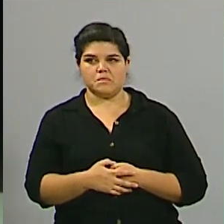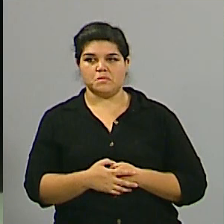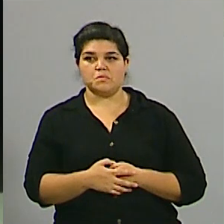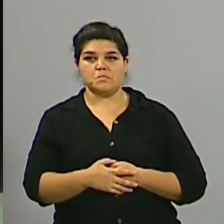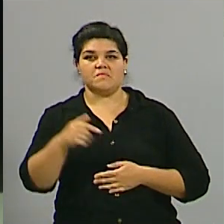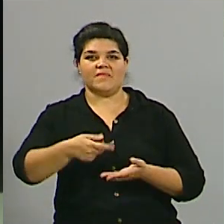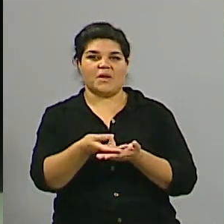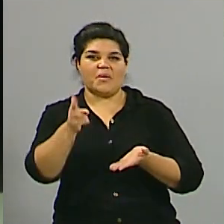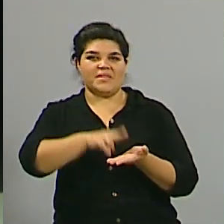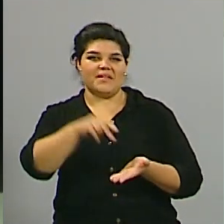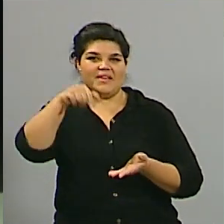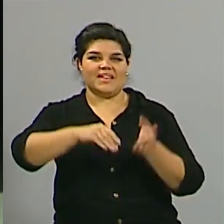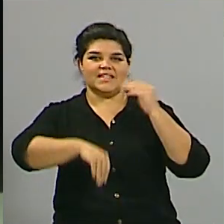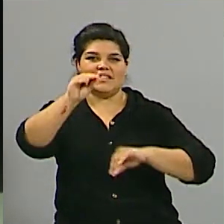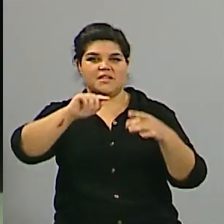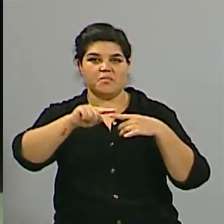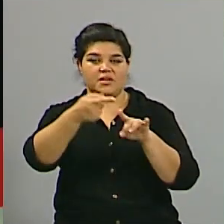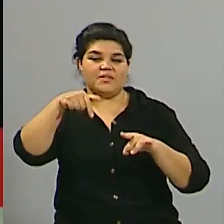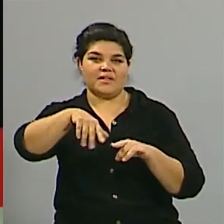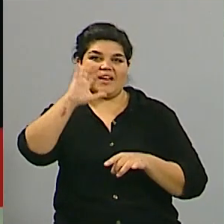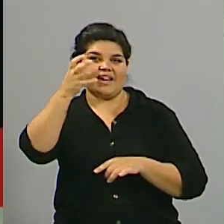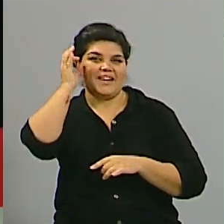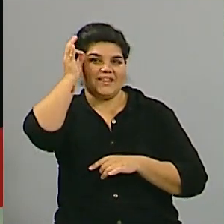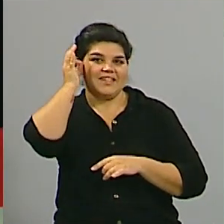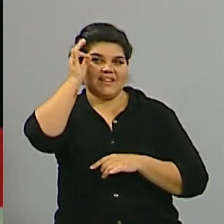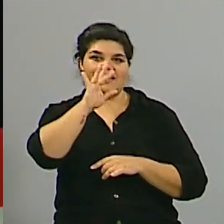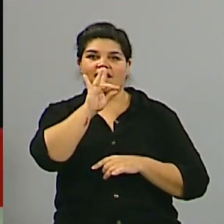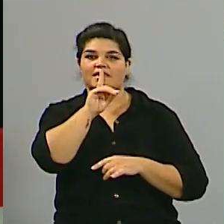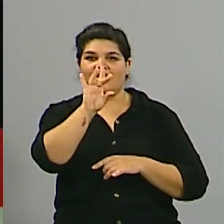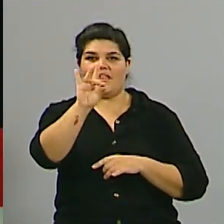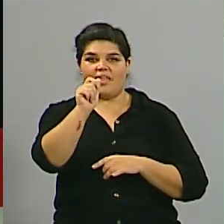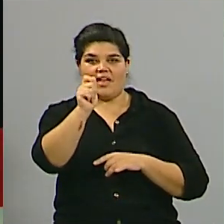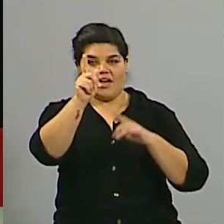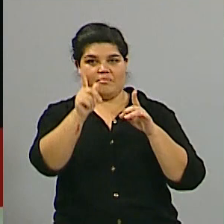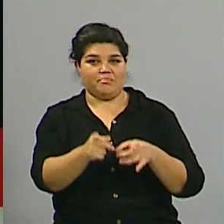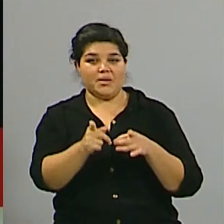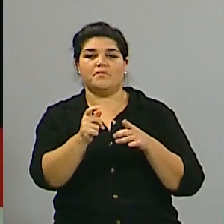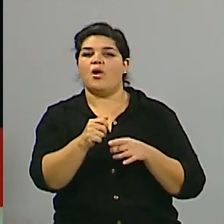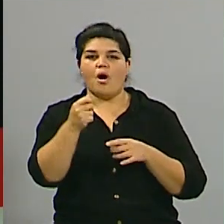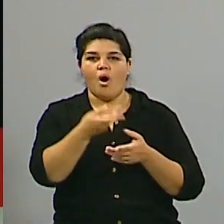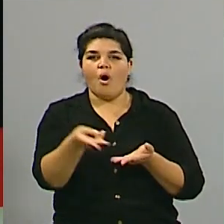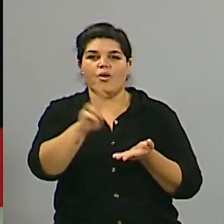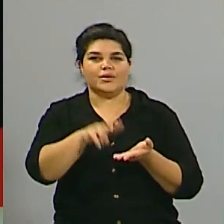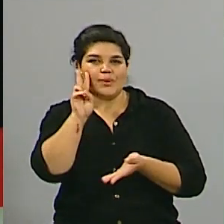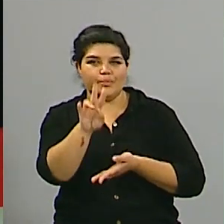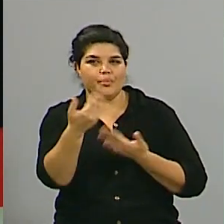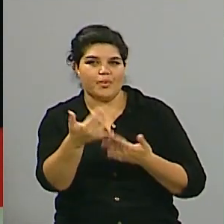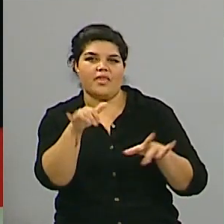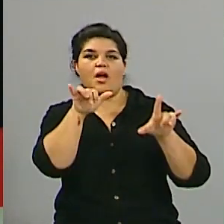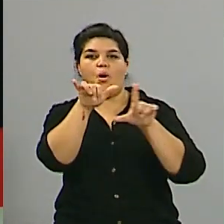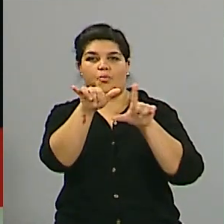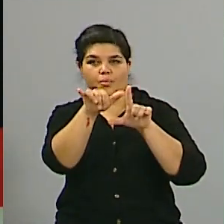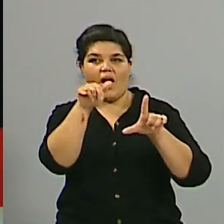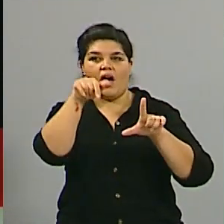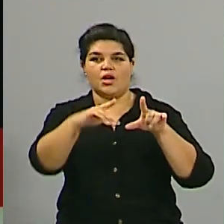Bueno, estamos de vuelta aquí en Chat Político en el 30 de la TDA. Recuerden también que nos pueden volver a ver en nuestro canal de YouTube. Estamos como Unidiversidad. Y